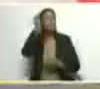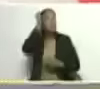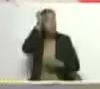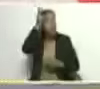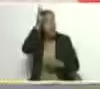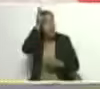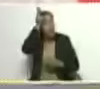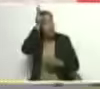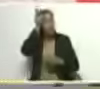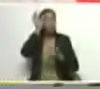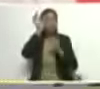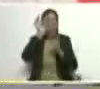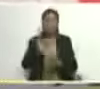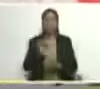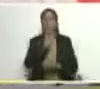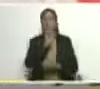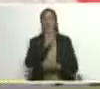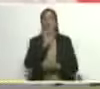Es el sol del Perú,